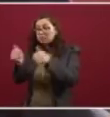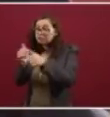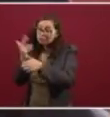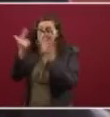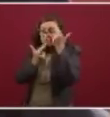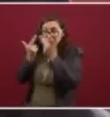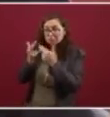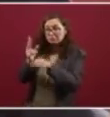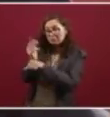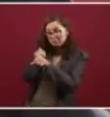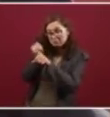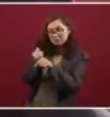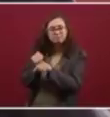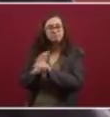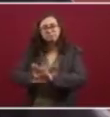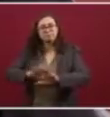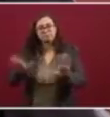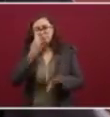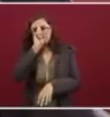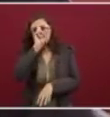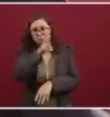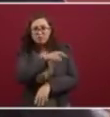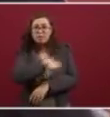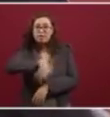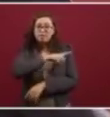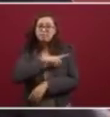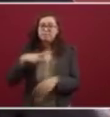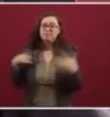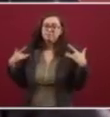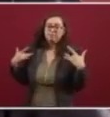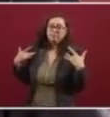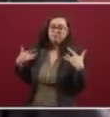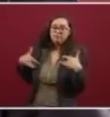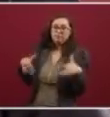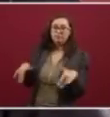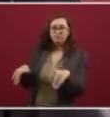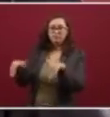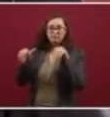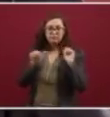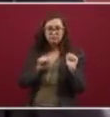investigación. Esa es la respuesta. Y de todas maneras,